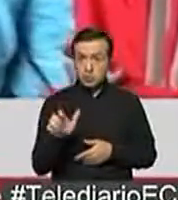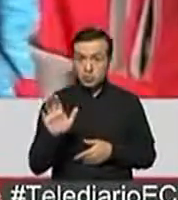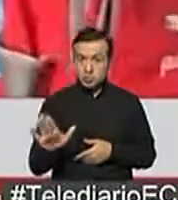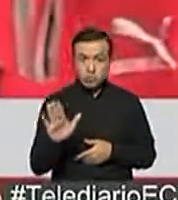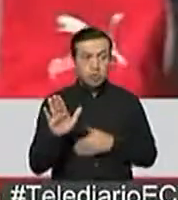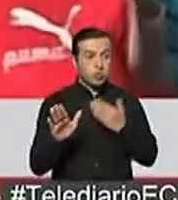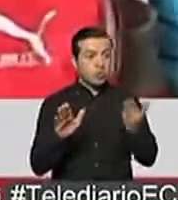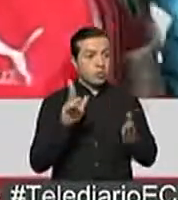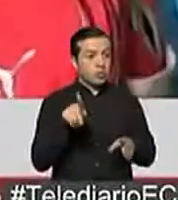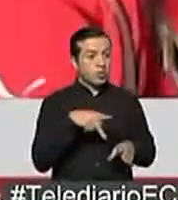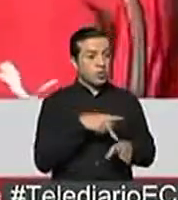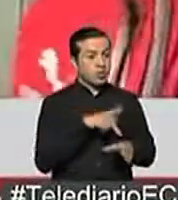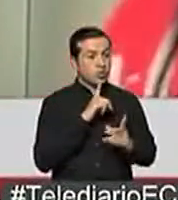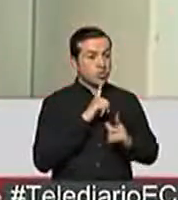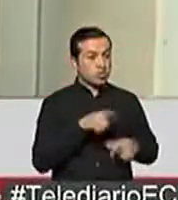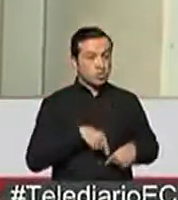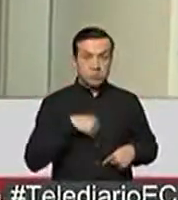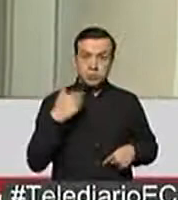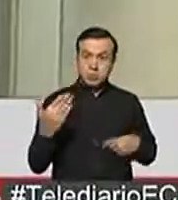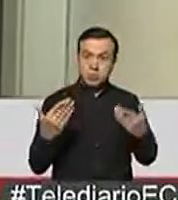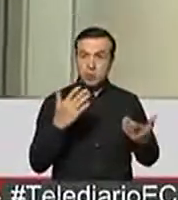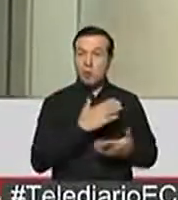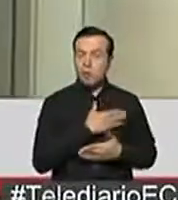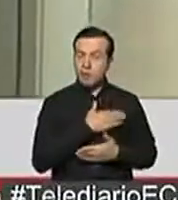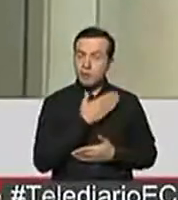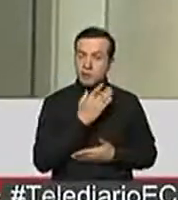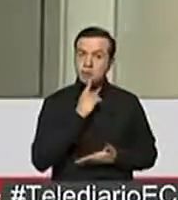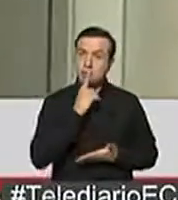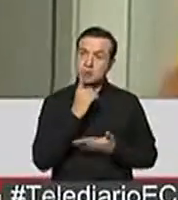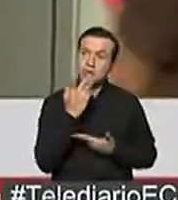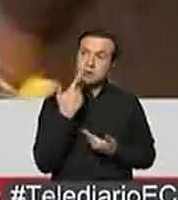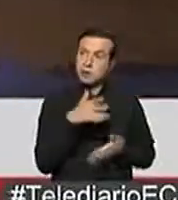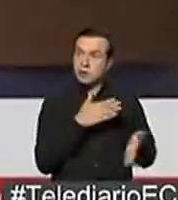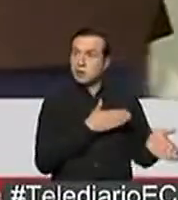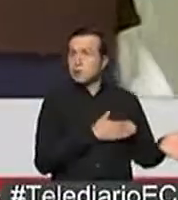el profesional de salud y tener esa confianza para que no haya